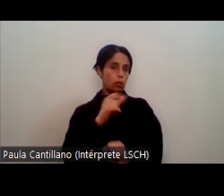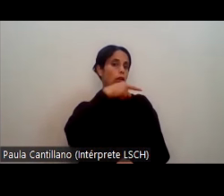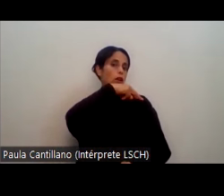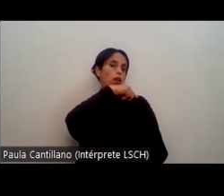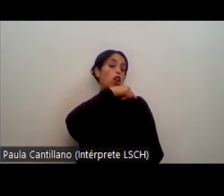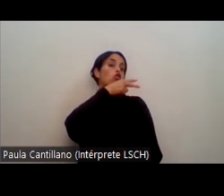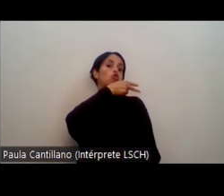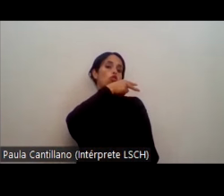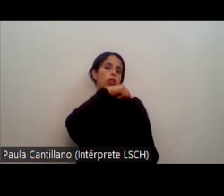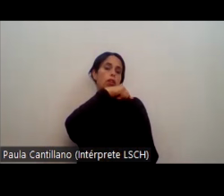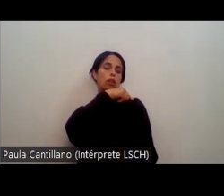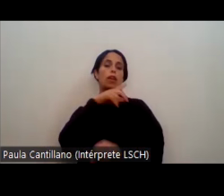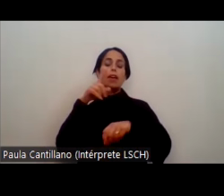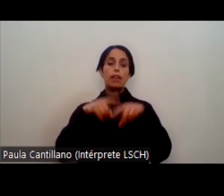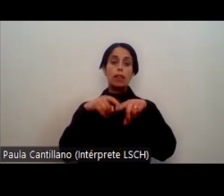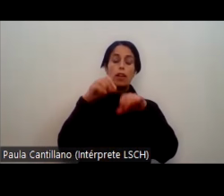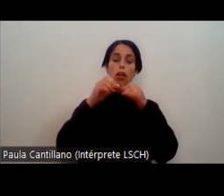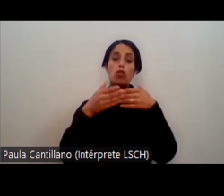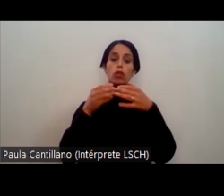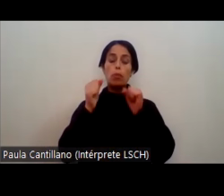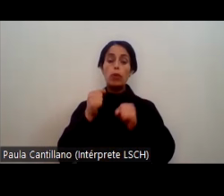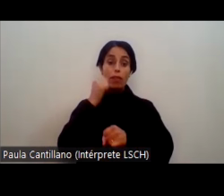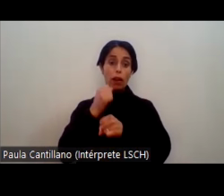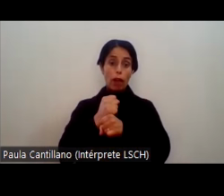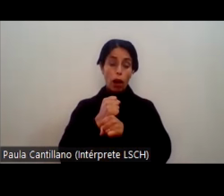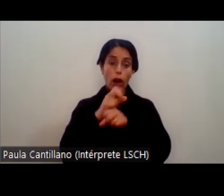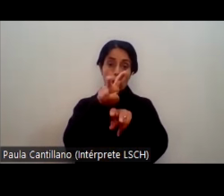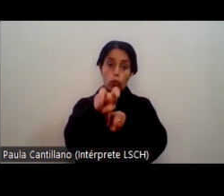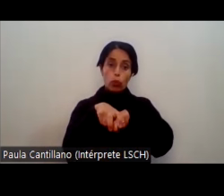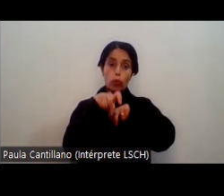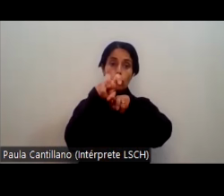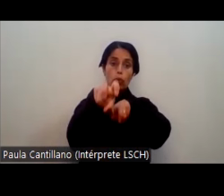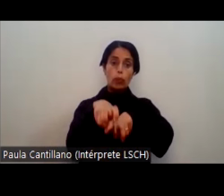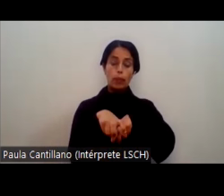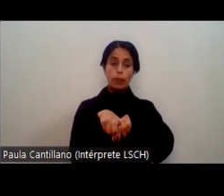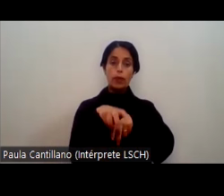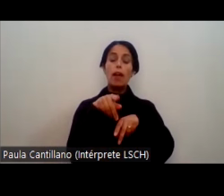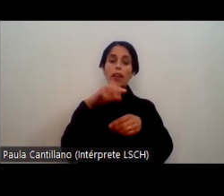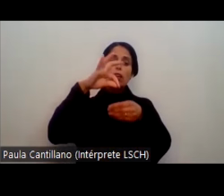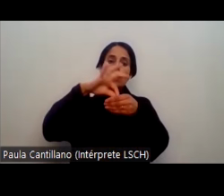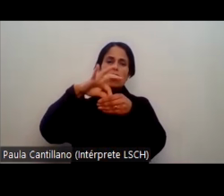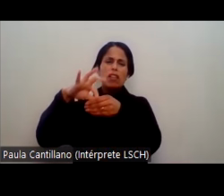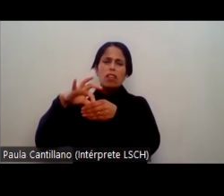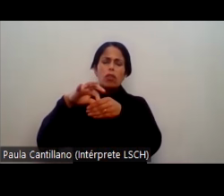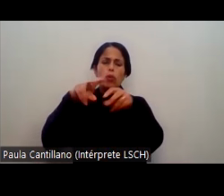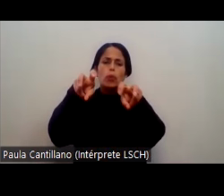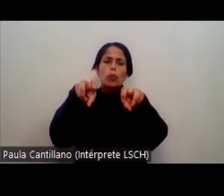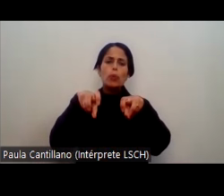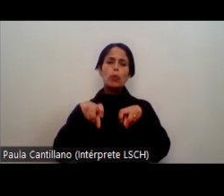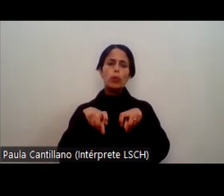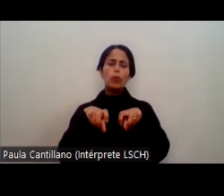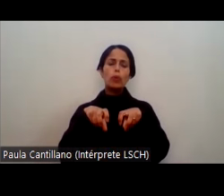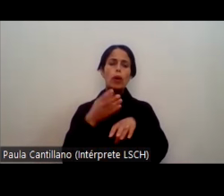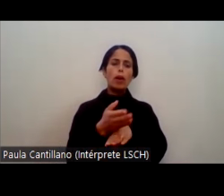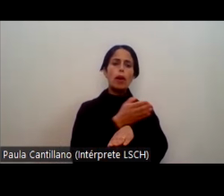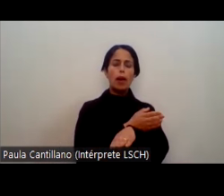de cultivo con la que podían trabajar, allí se implantaron cultivos ya tempranamente,